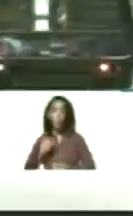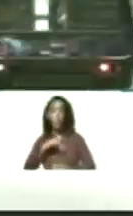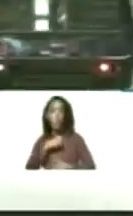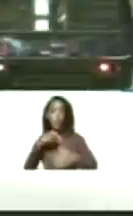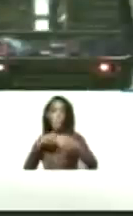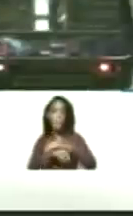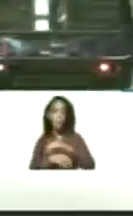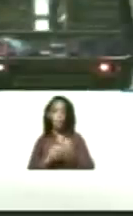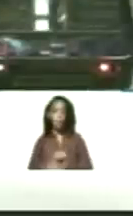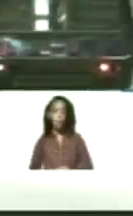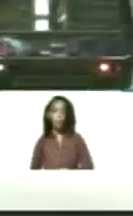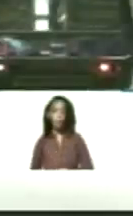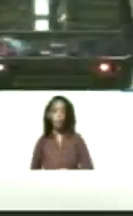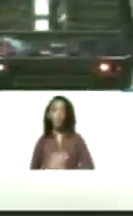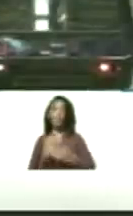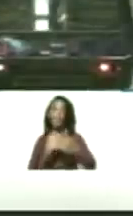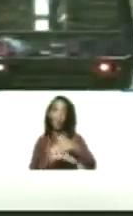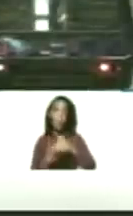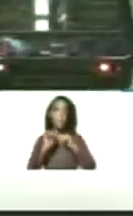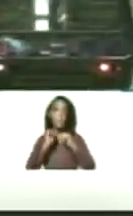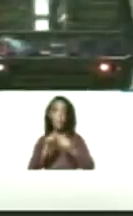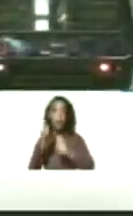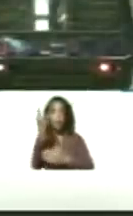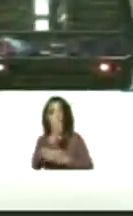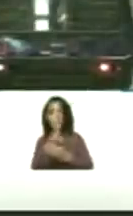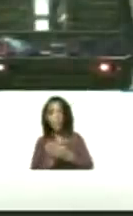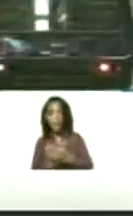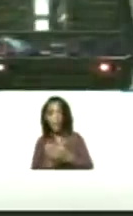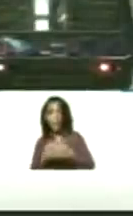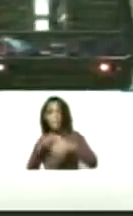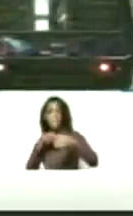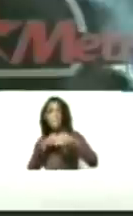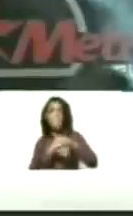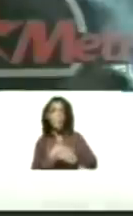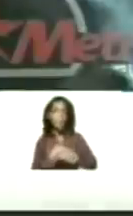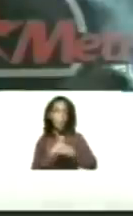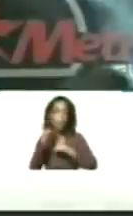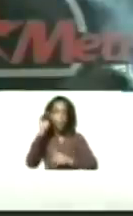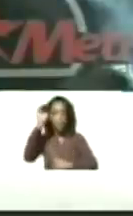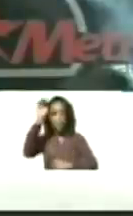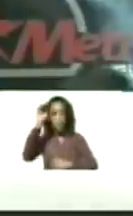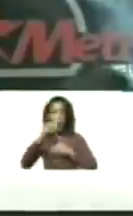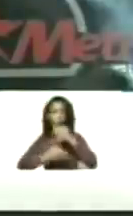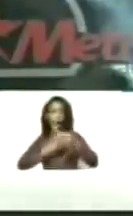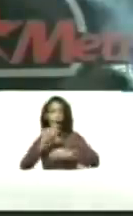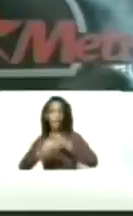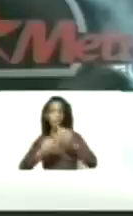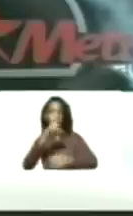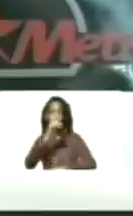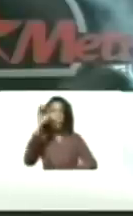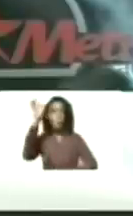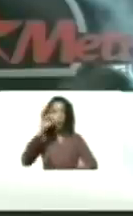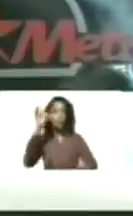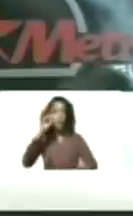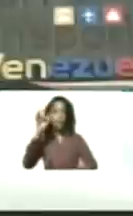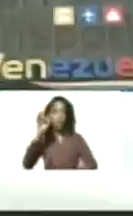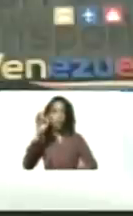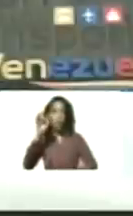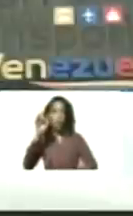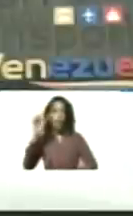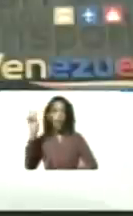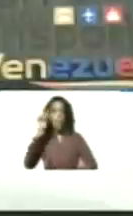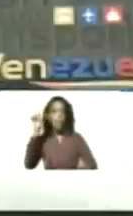metros. Y vamos a empezar a diseñar los trenes y metros del futuro hechos 100% por los